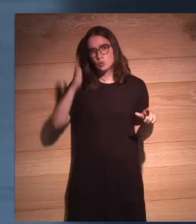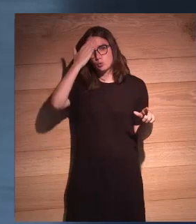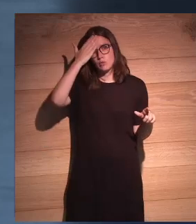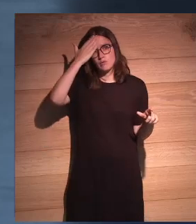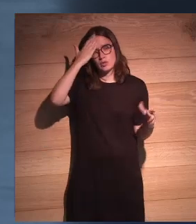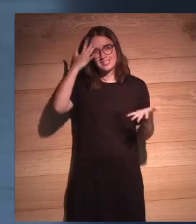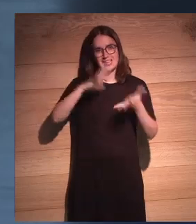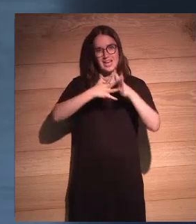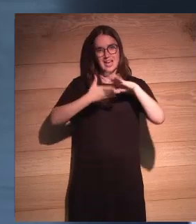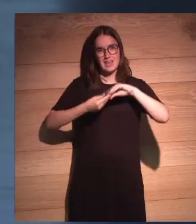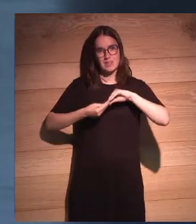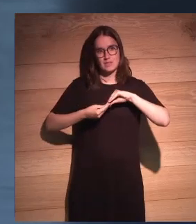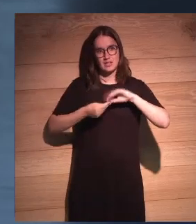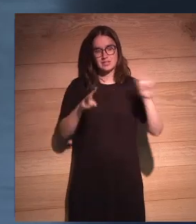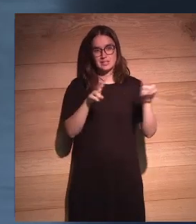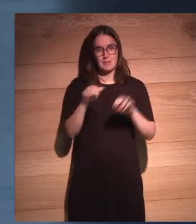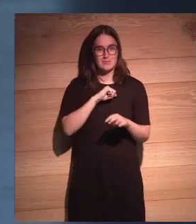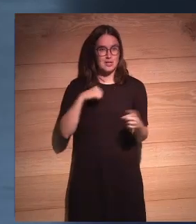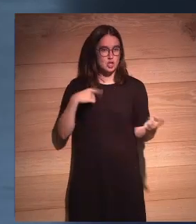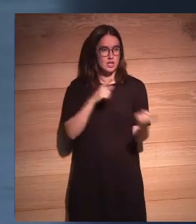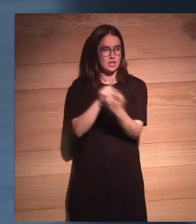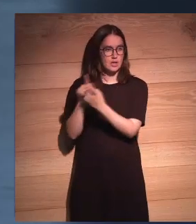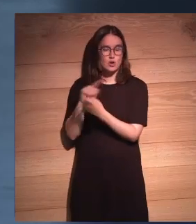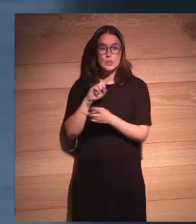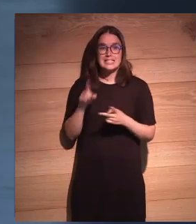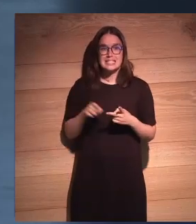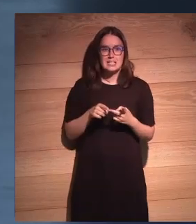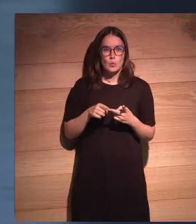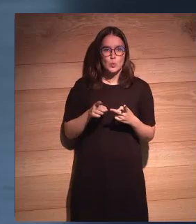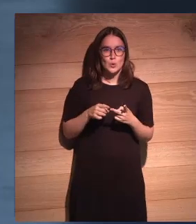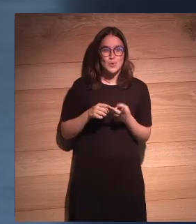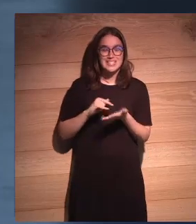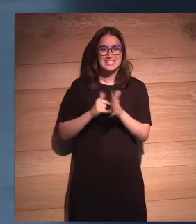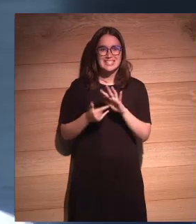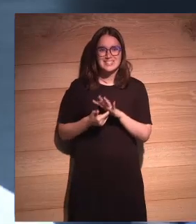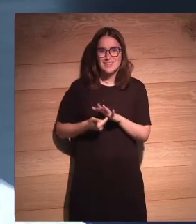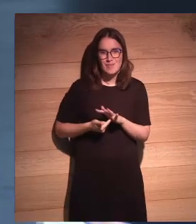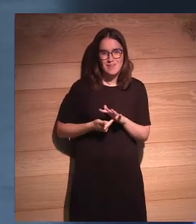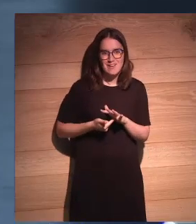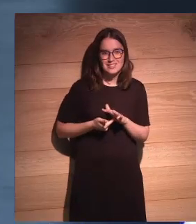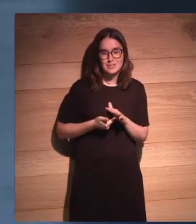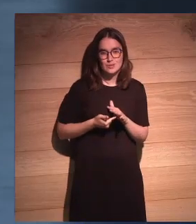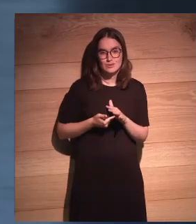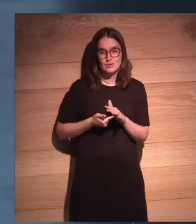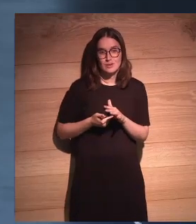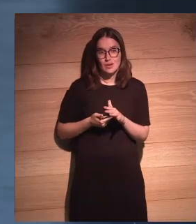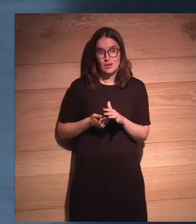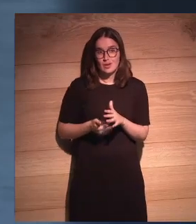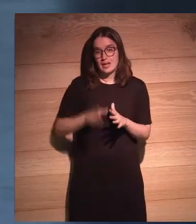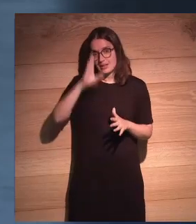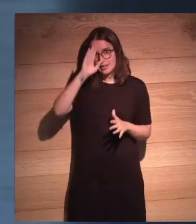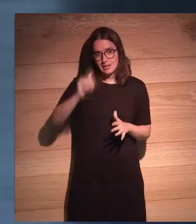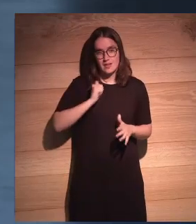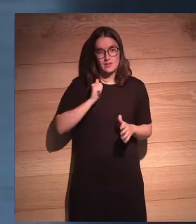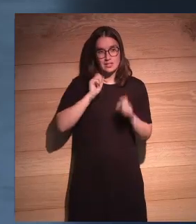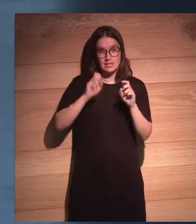tutores que adaptan a temas personalizados. Segundo, son sistemas sin concurso de inteligencia artificial